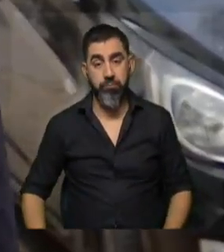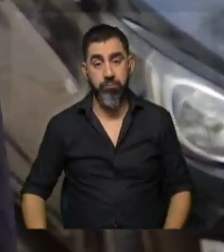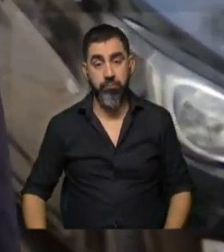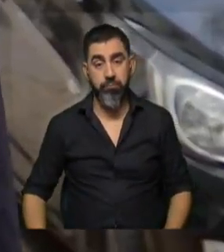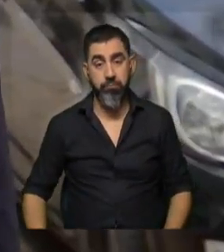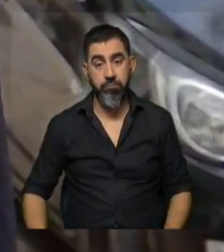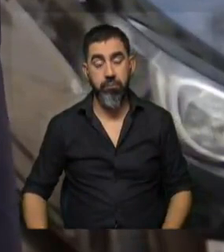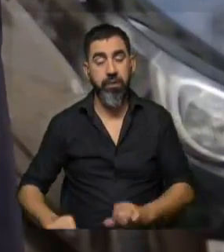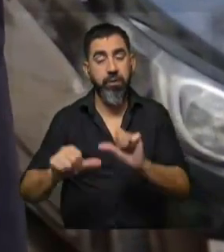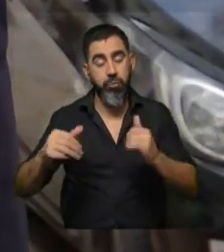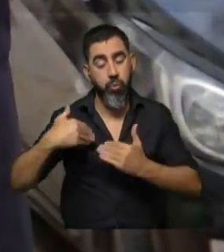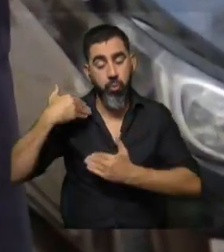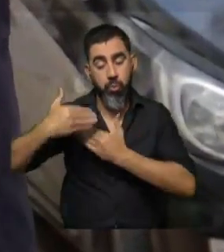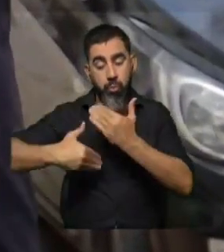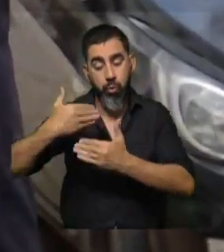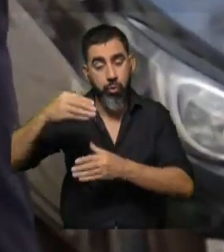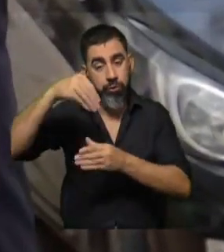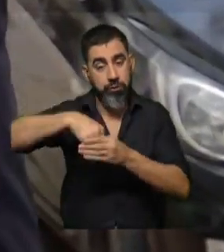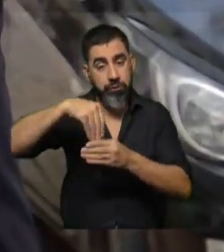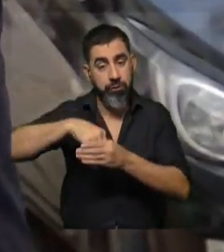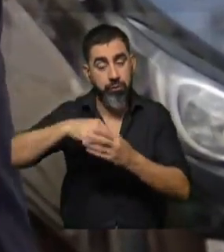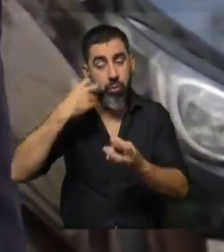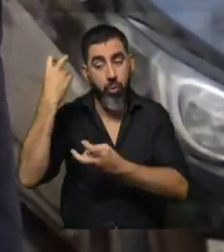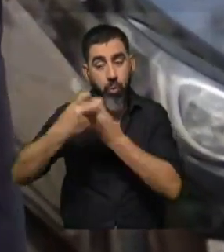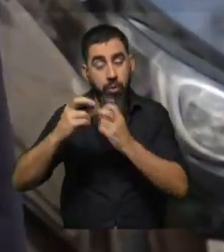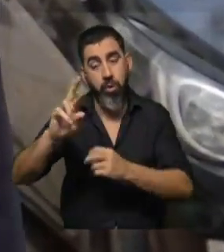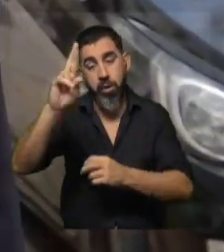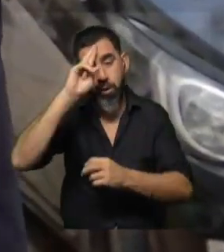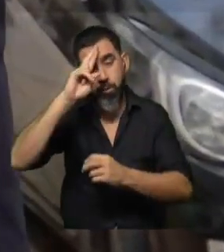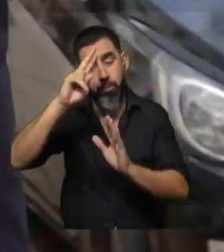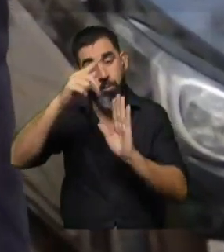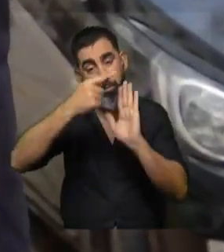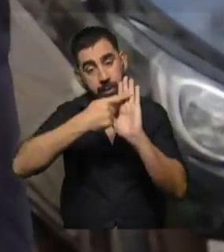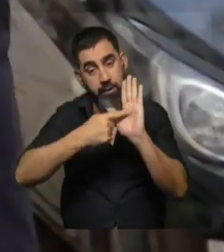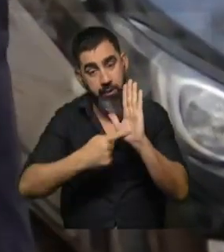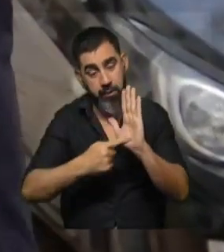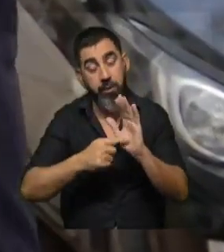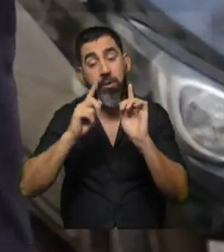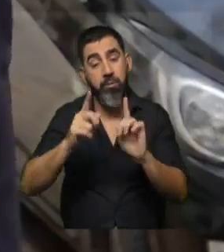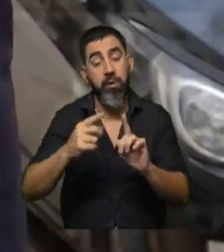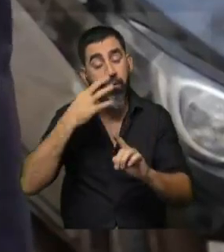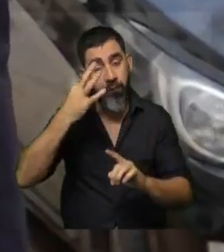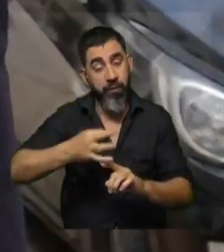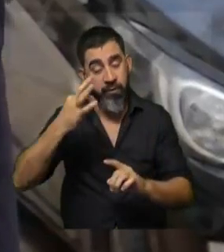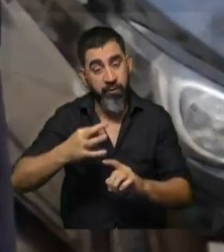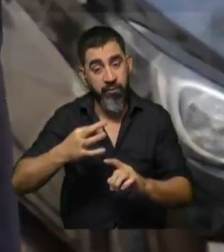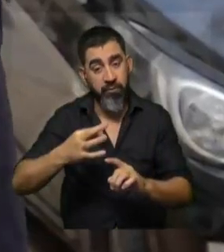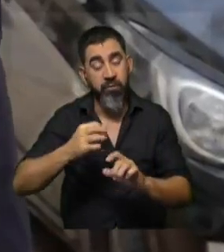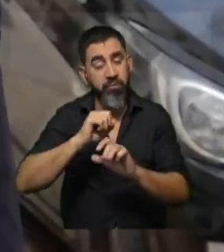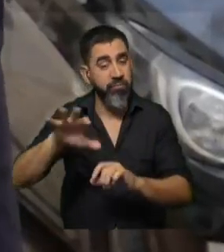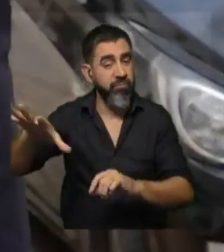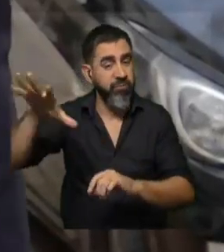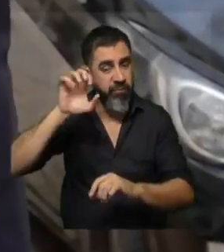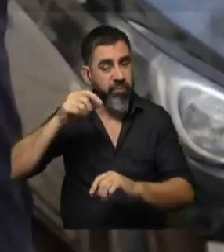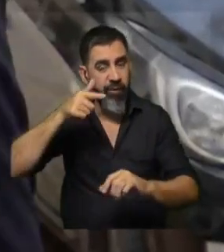hicimos todo el proceso interno para tratar de que se respetaran los estatutos para tratar de que realmente se pudiera escuchar